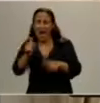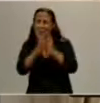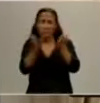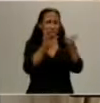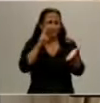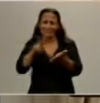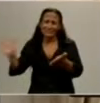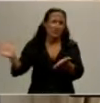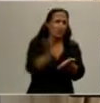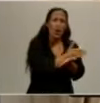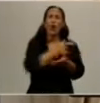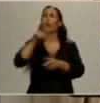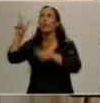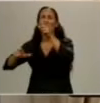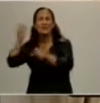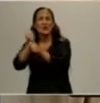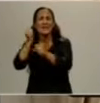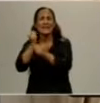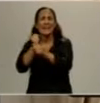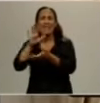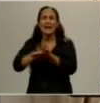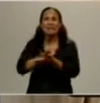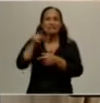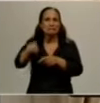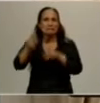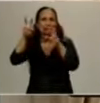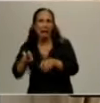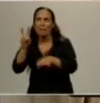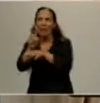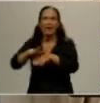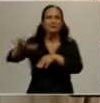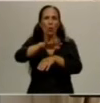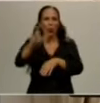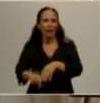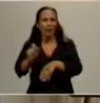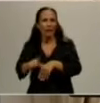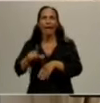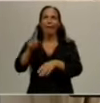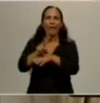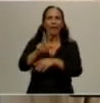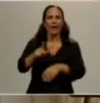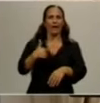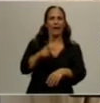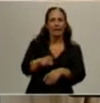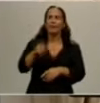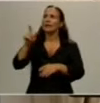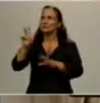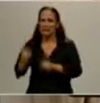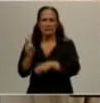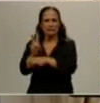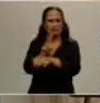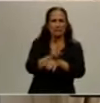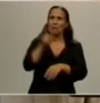relevamos a todos los agentes de inteligencia de su obligación de guardar secreto para que pudieran ir a declarar a tribunales, en